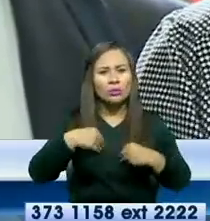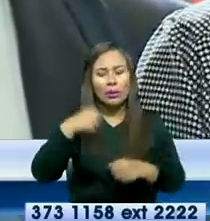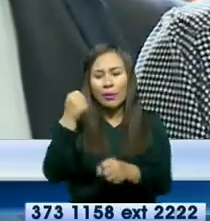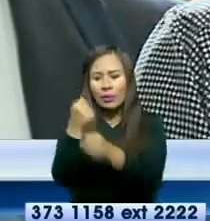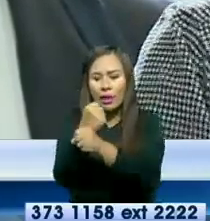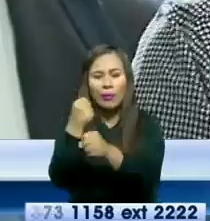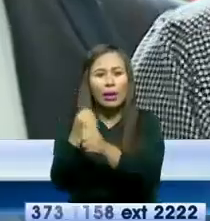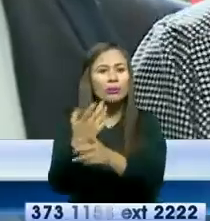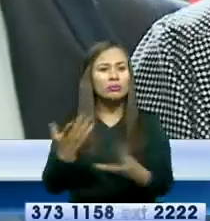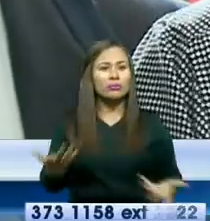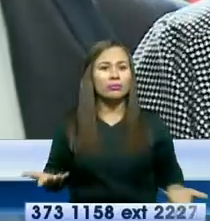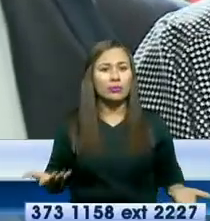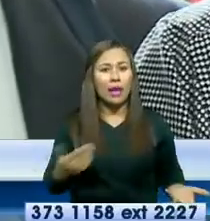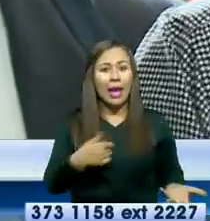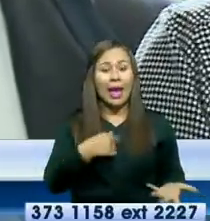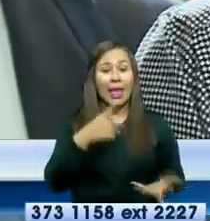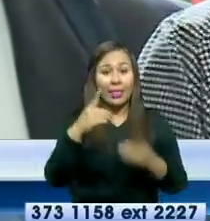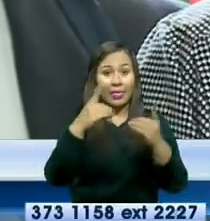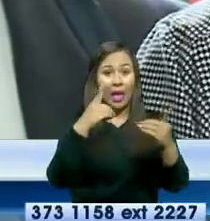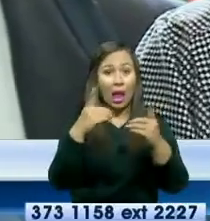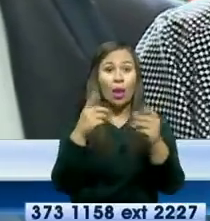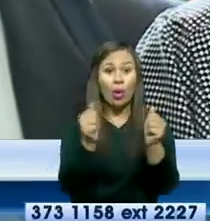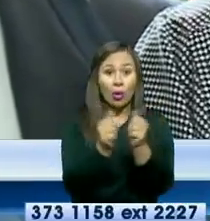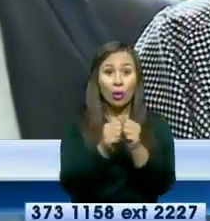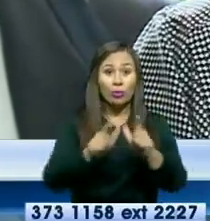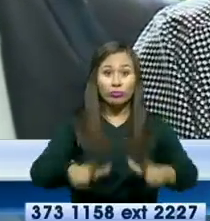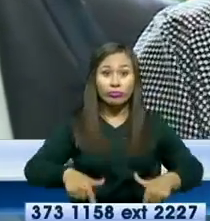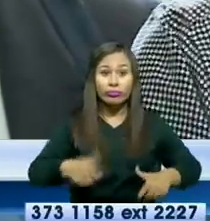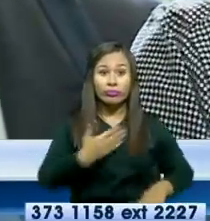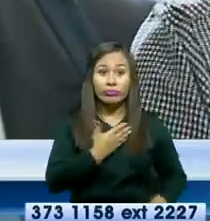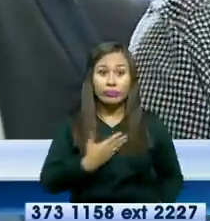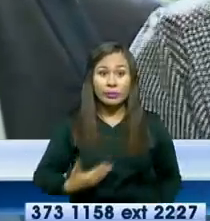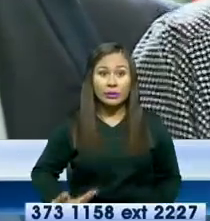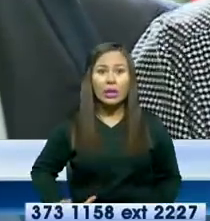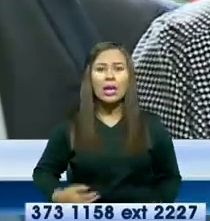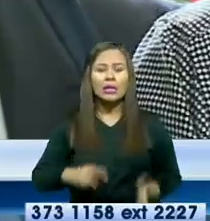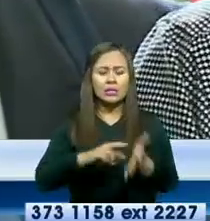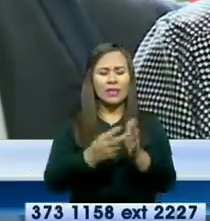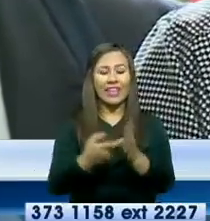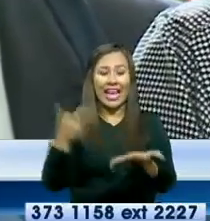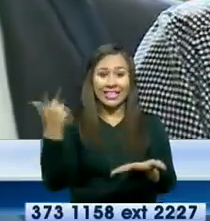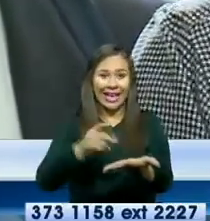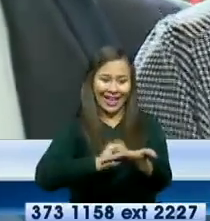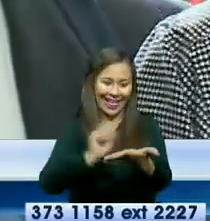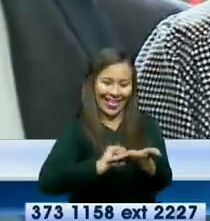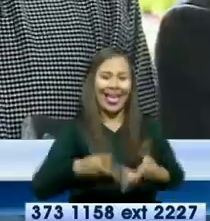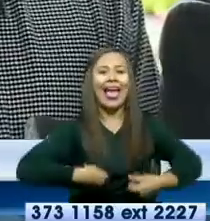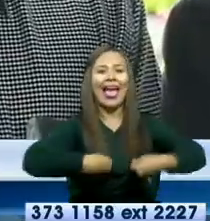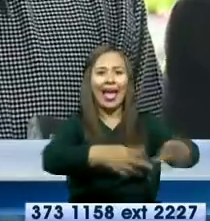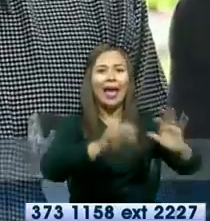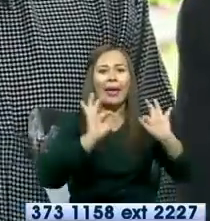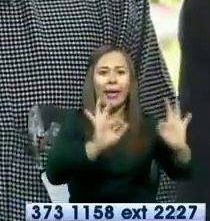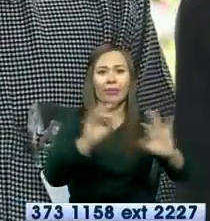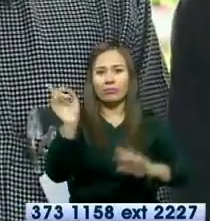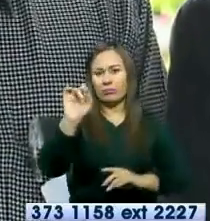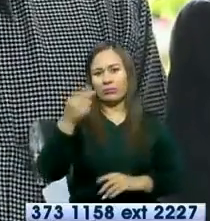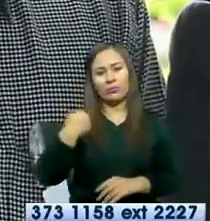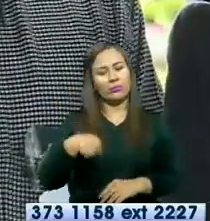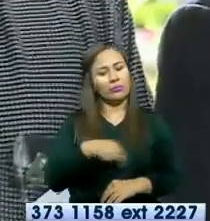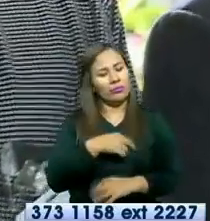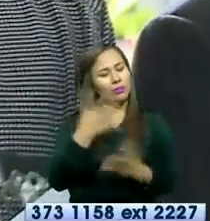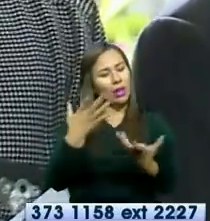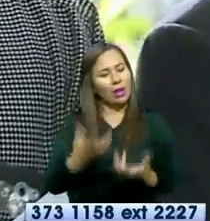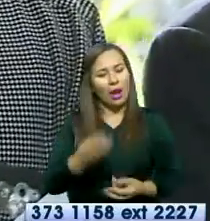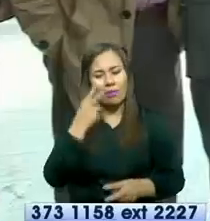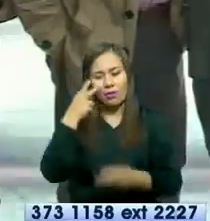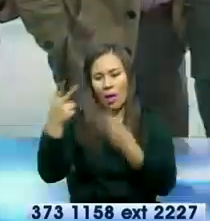El hecho de dialogar con el presidente no significa dar un cheque en blanco o decir que todo está bien. Raúl Ledesma, ministro de Trabajo,